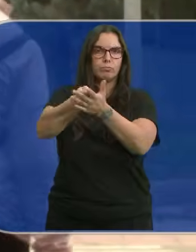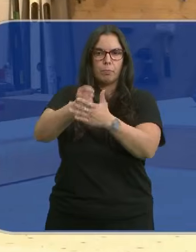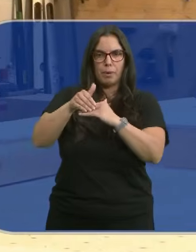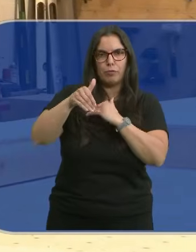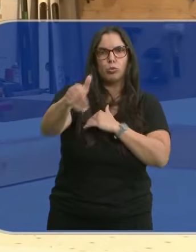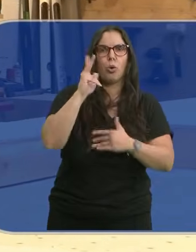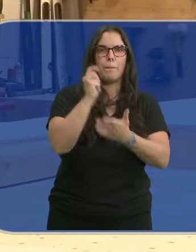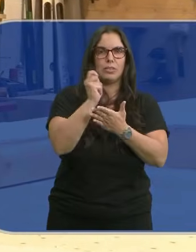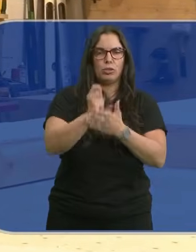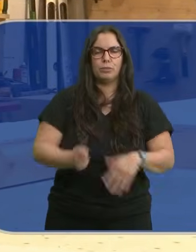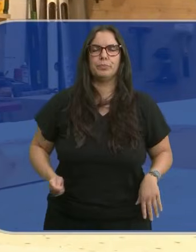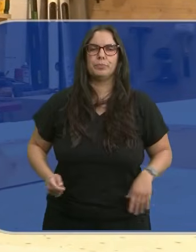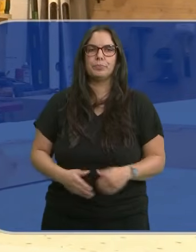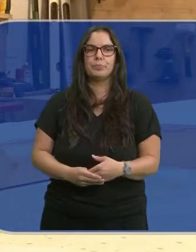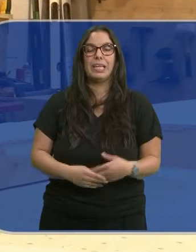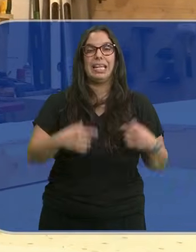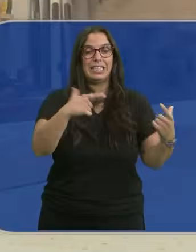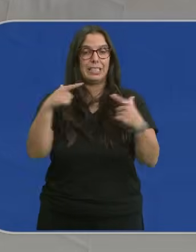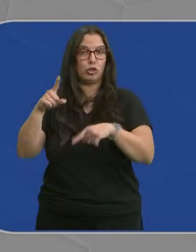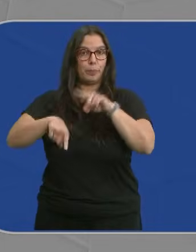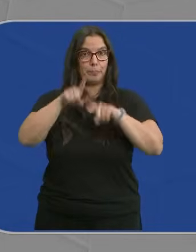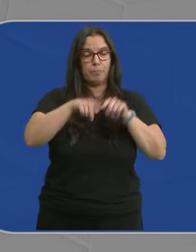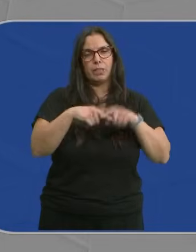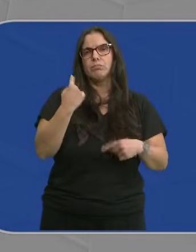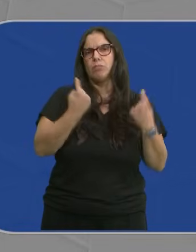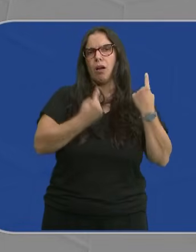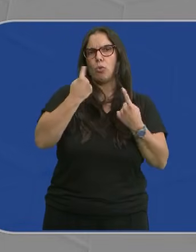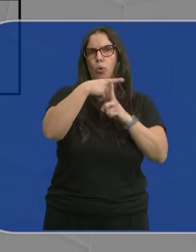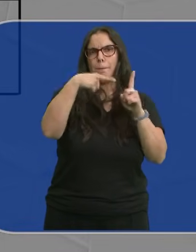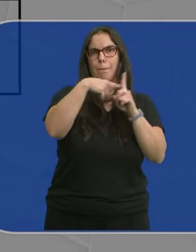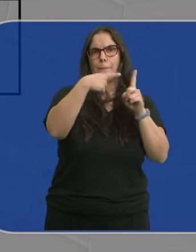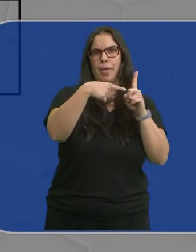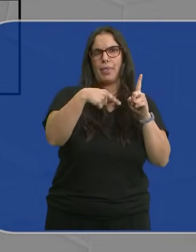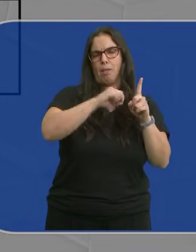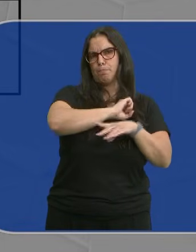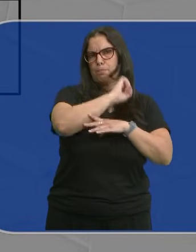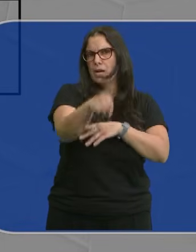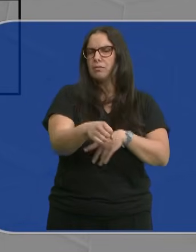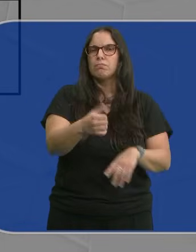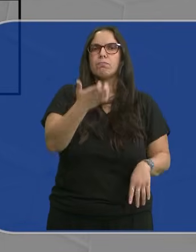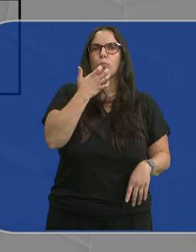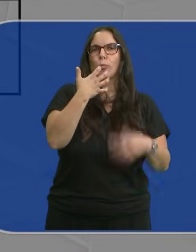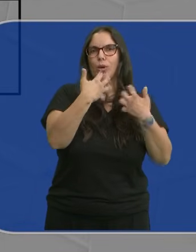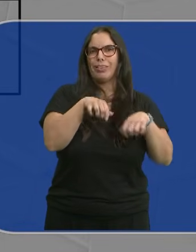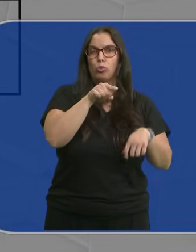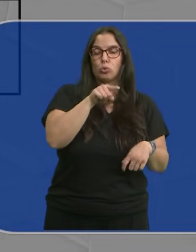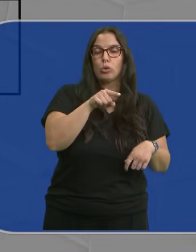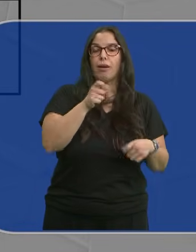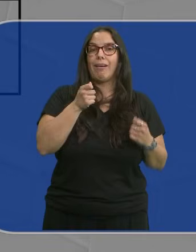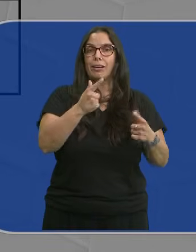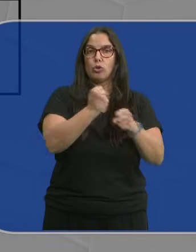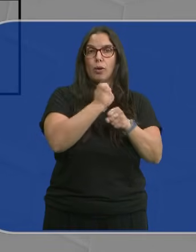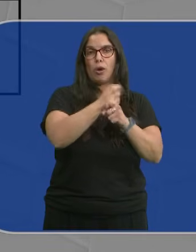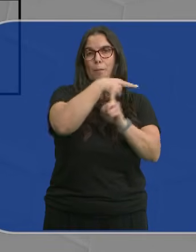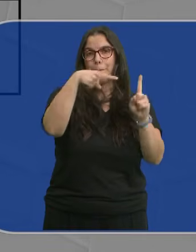futura pensión. Por sectores, algunos se encuentran muy por encima de la media de la comunidad. Hablamos de la industria. El coste